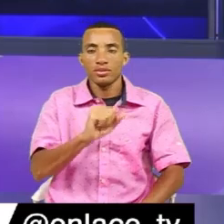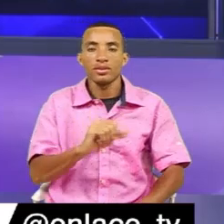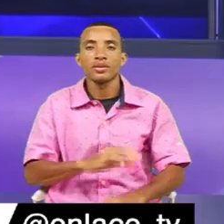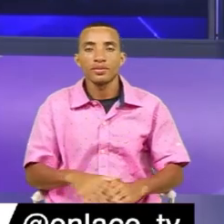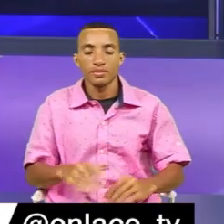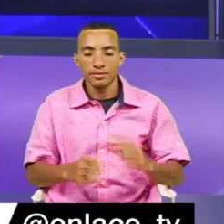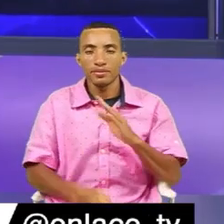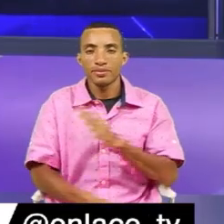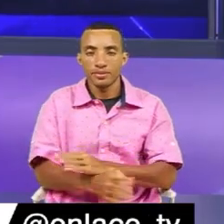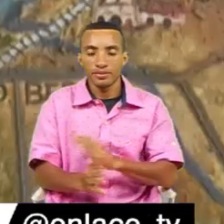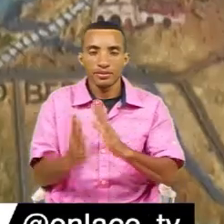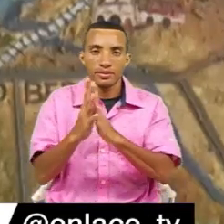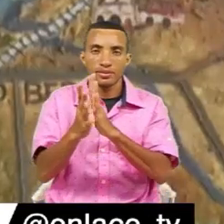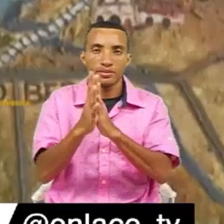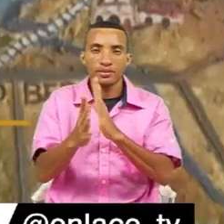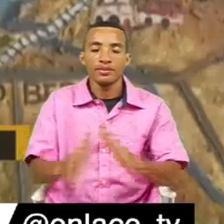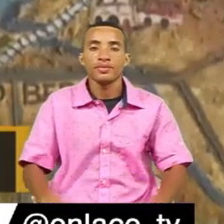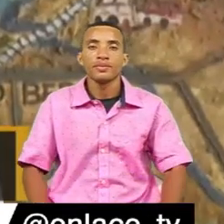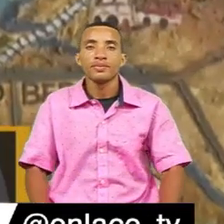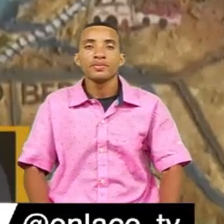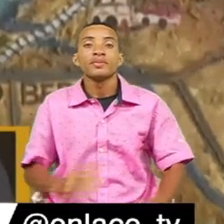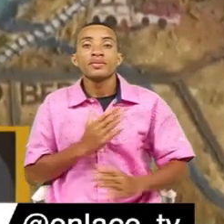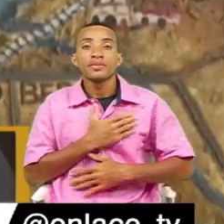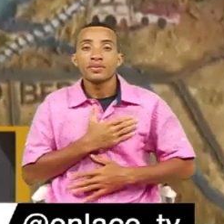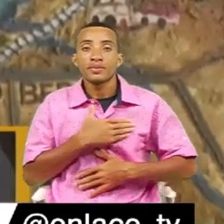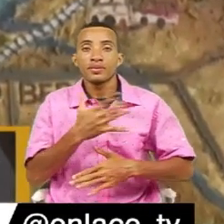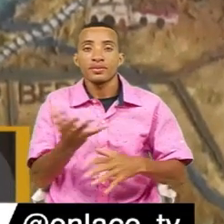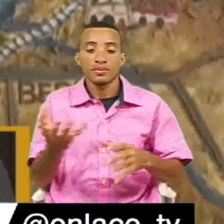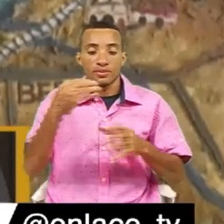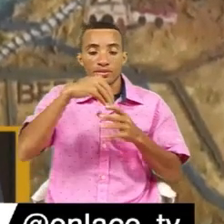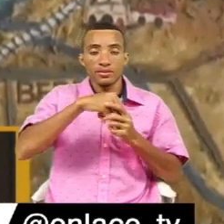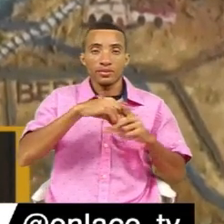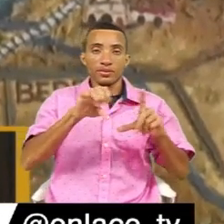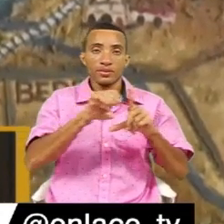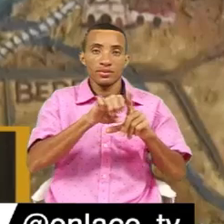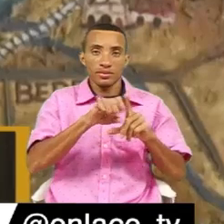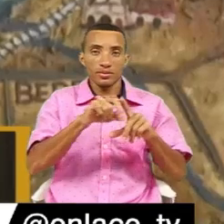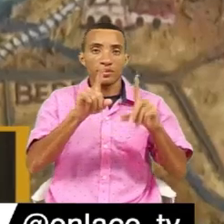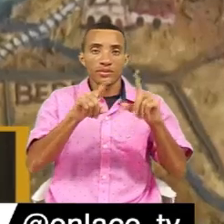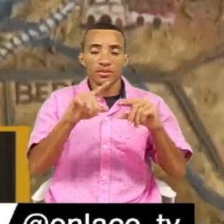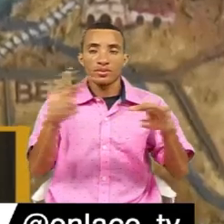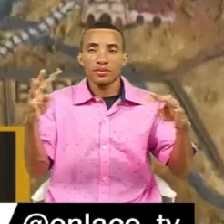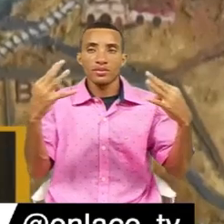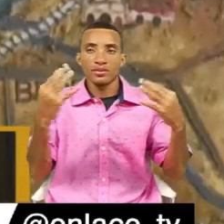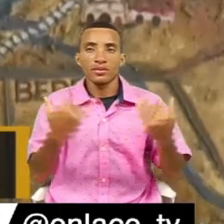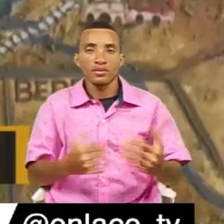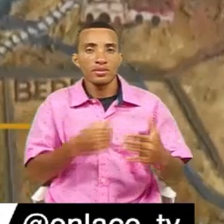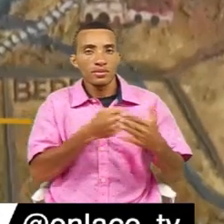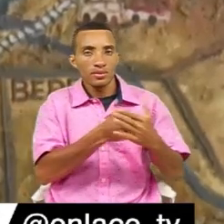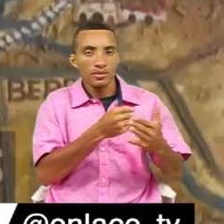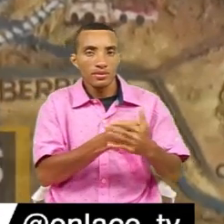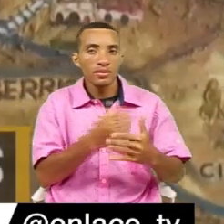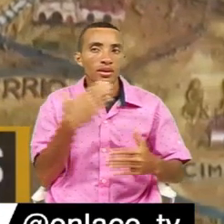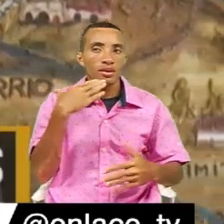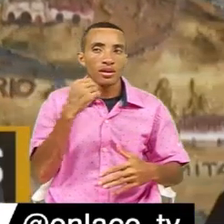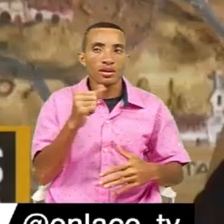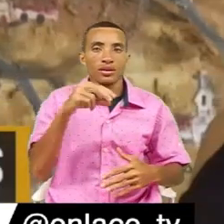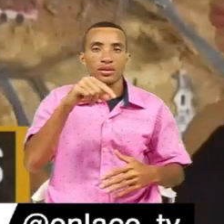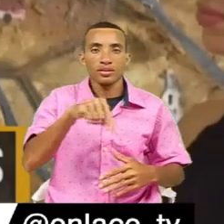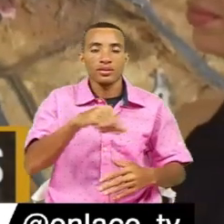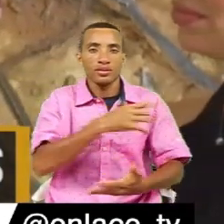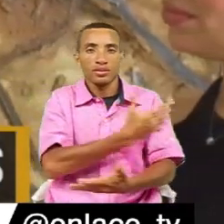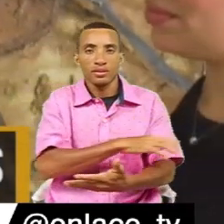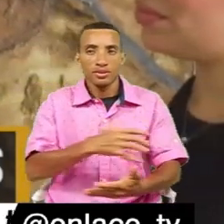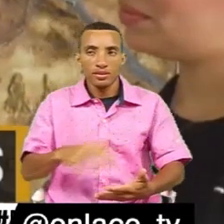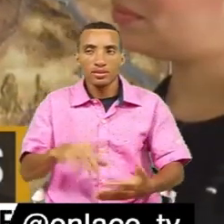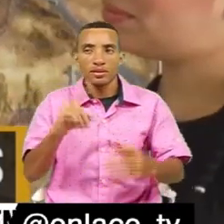información. Un saludo a mis compañeros en estudios y al amable teleaudiencia de Enlace Noticias. Me encuentro con la gestora social del municipio de Sabana de Torres,